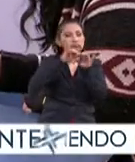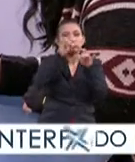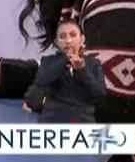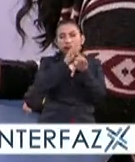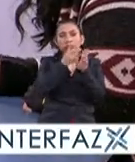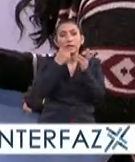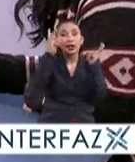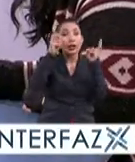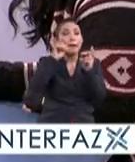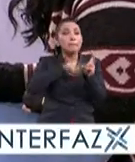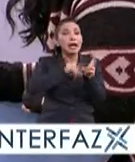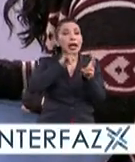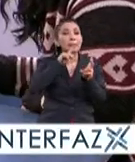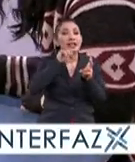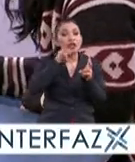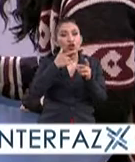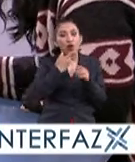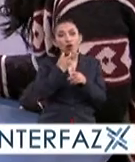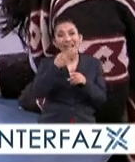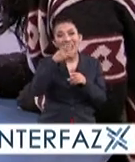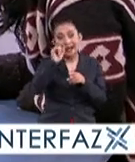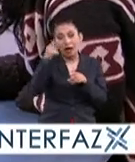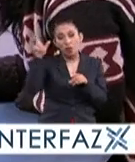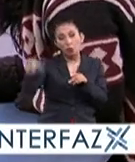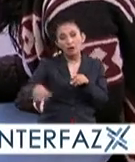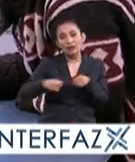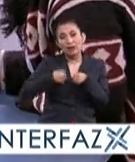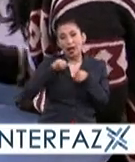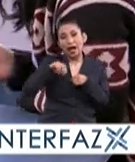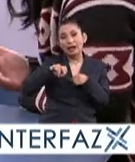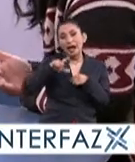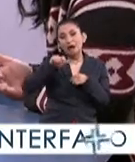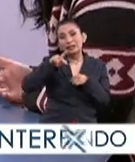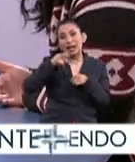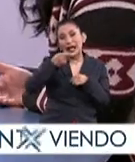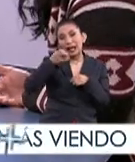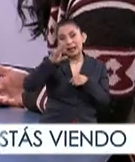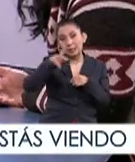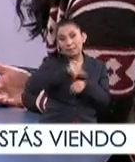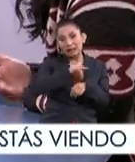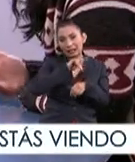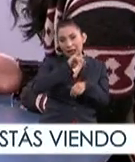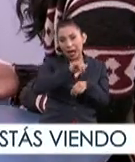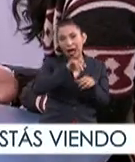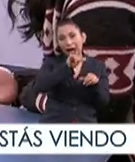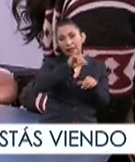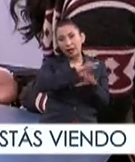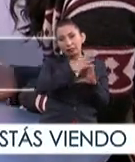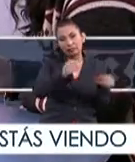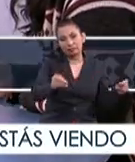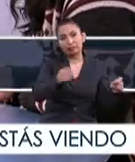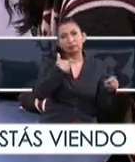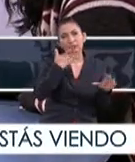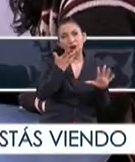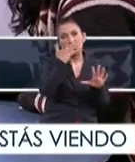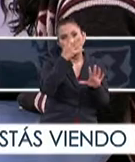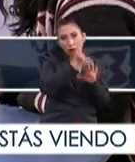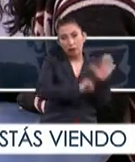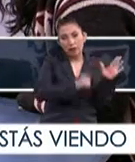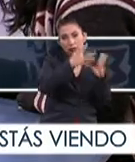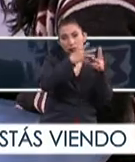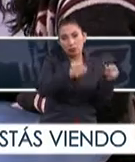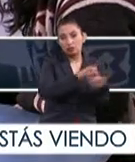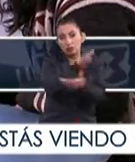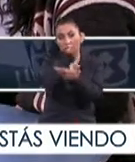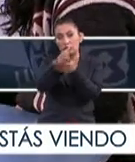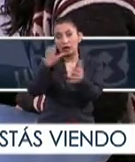se llama Mi Apellido Guerra, documento escénico sobre la vida de Ana Luisa Guerra. Mi tía Anita fue desaparecida cerca de 4 meses, llevada